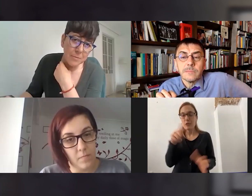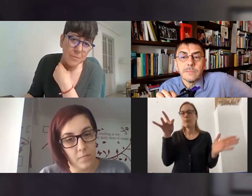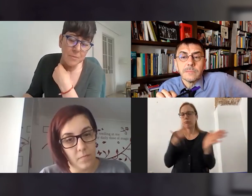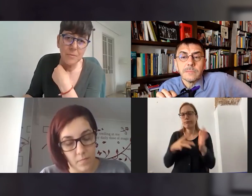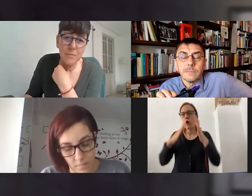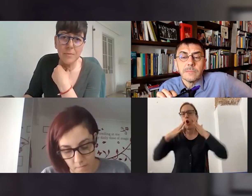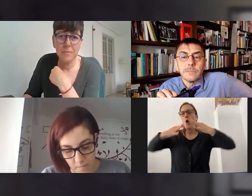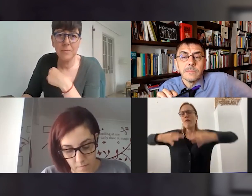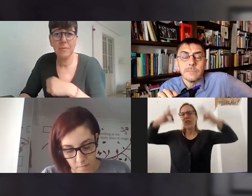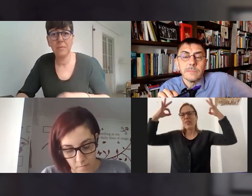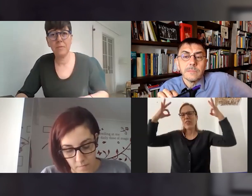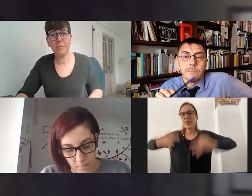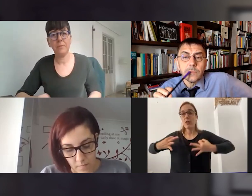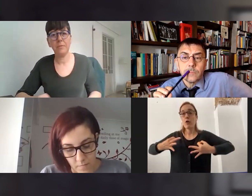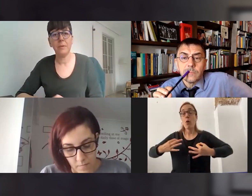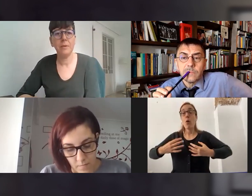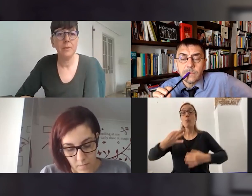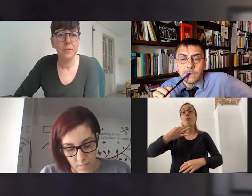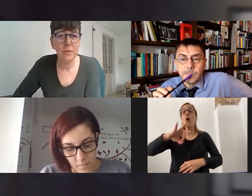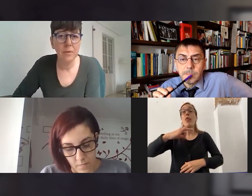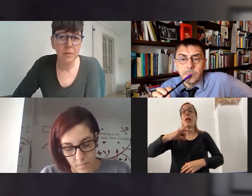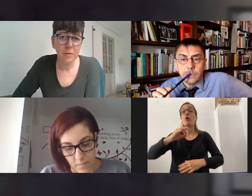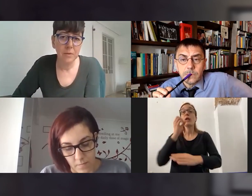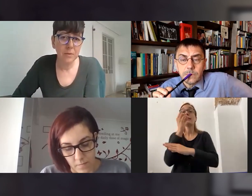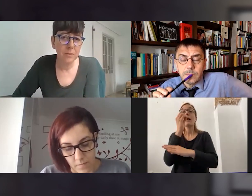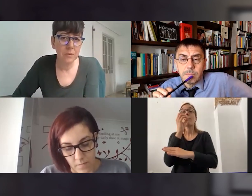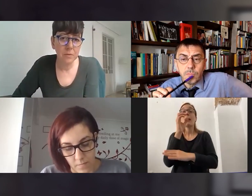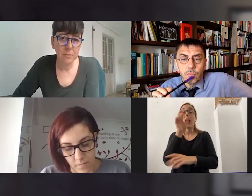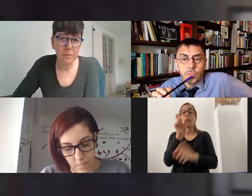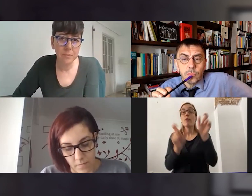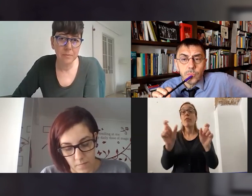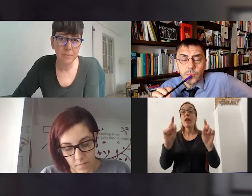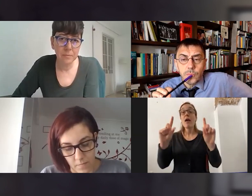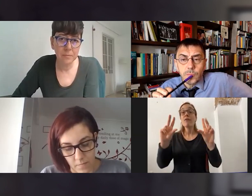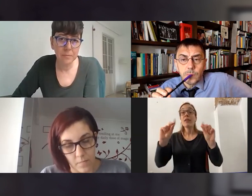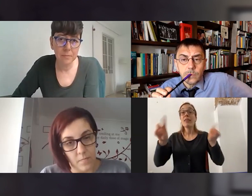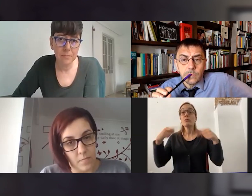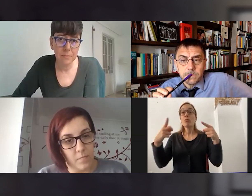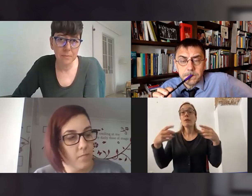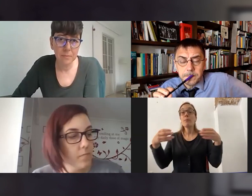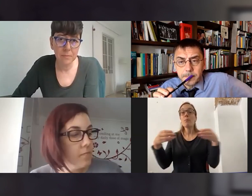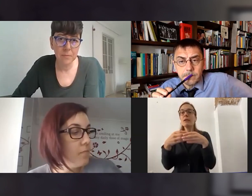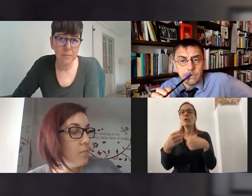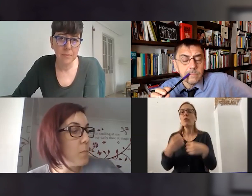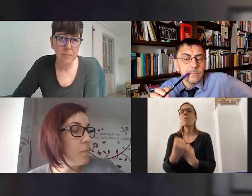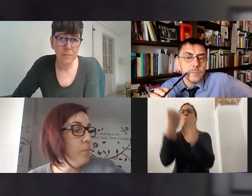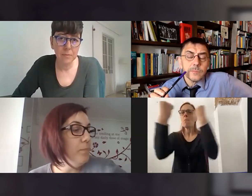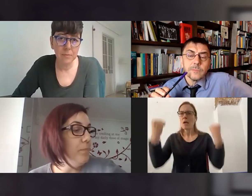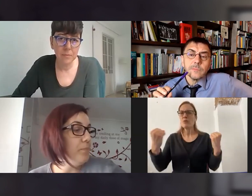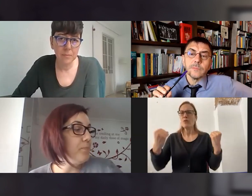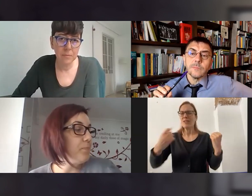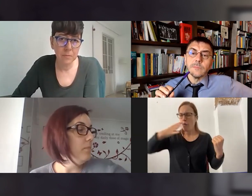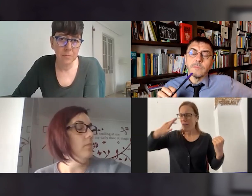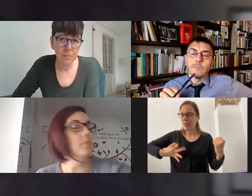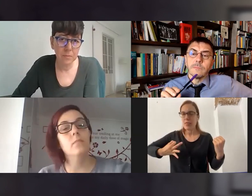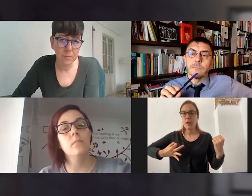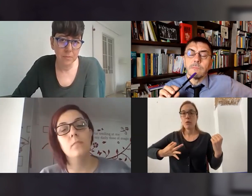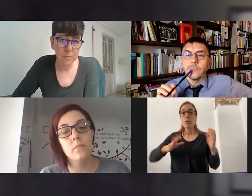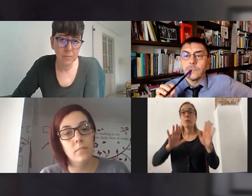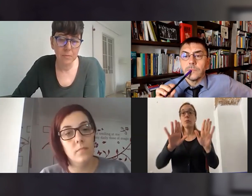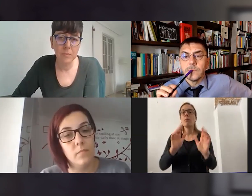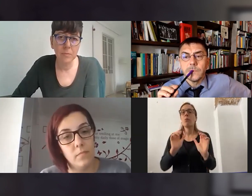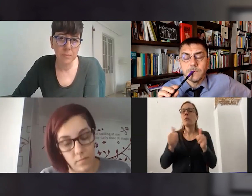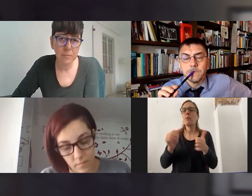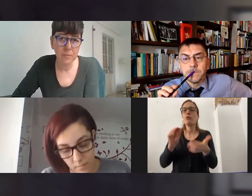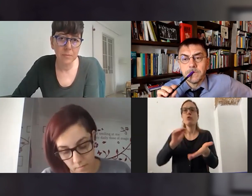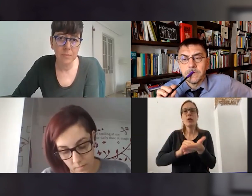que Podemos va a salir mucho más fortalecido de esta asamblea ciudadana como partido. Estoy convencido de que vamos a tener y vamos a empezar otra vez a que la